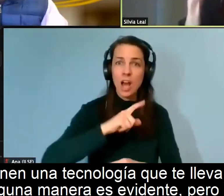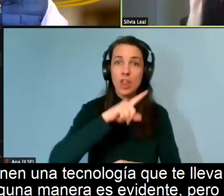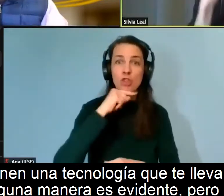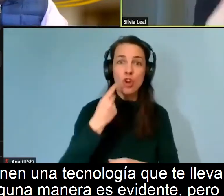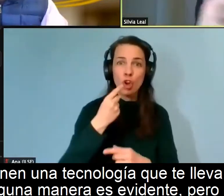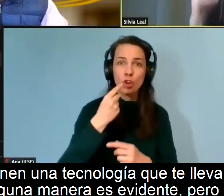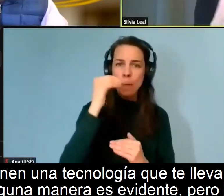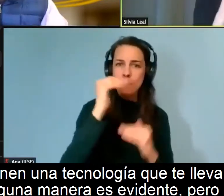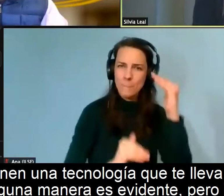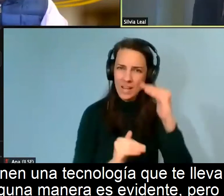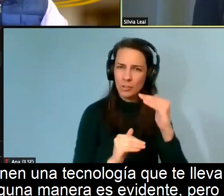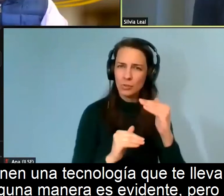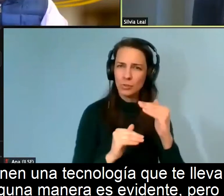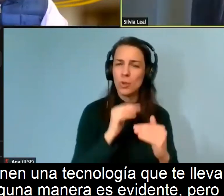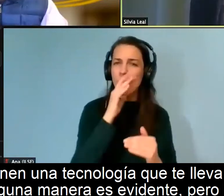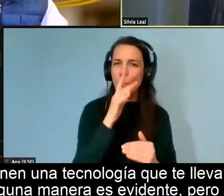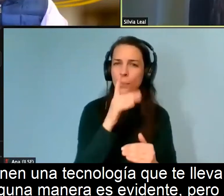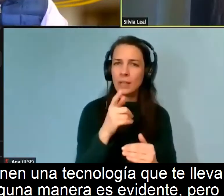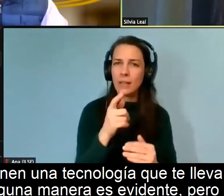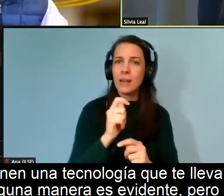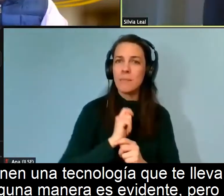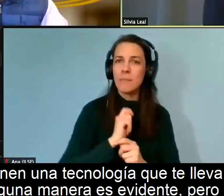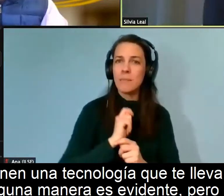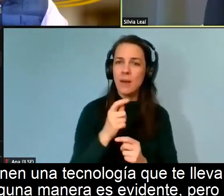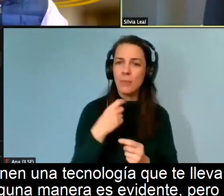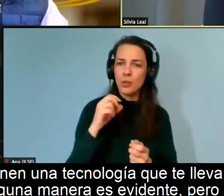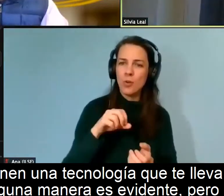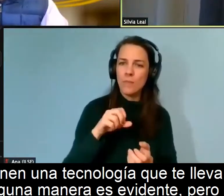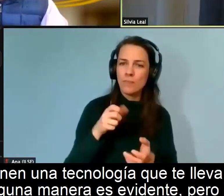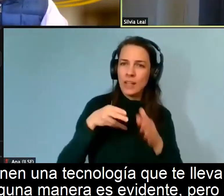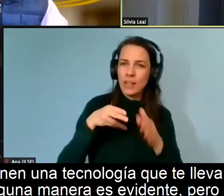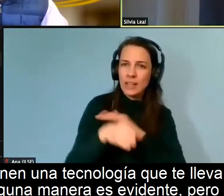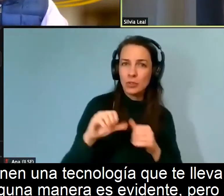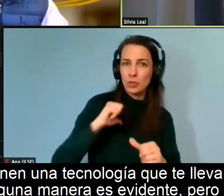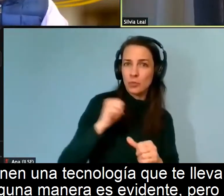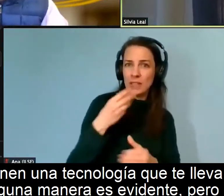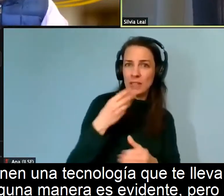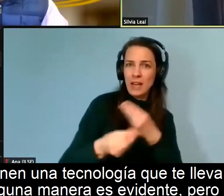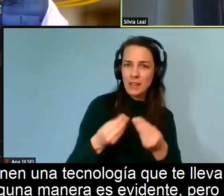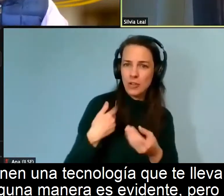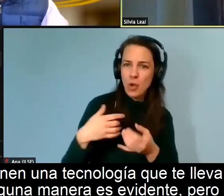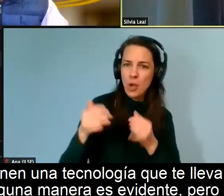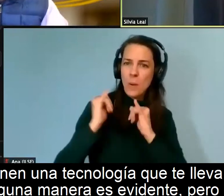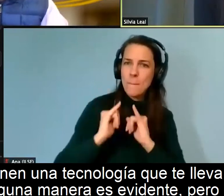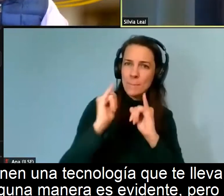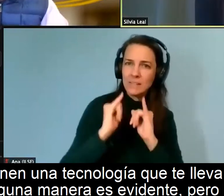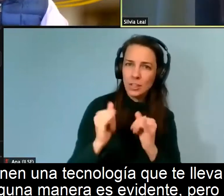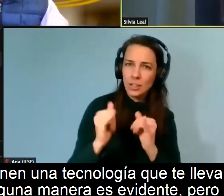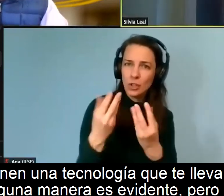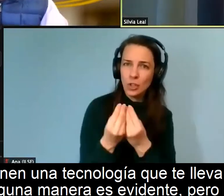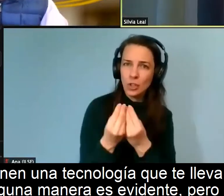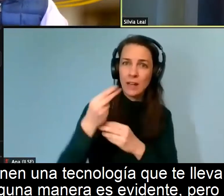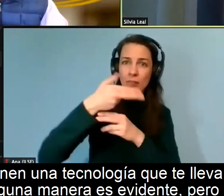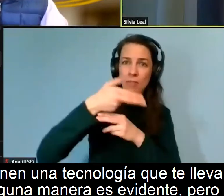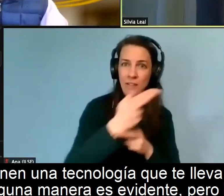una tecnología que te lleva, en este caso, a un paseo con delfines y, bueno, pues decirlo de una manera es evidente, ¿no?